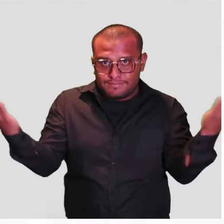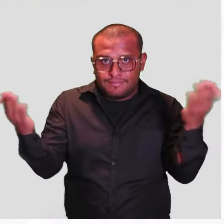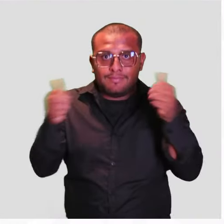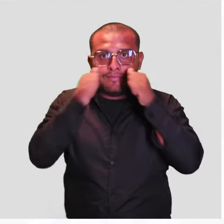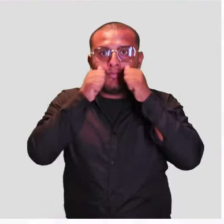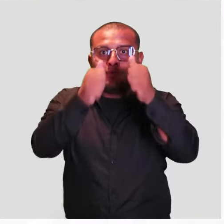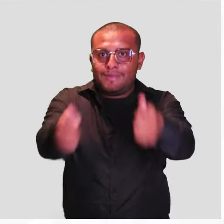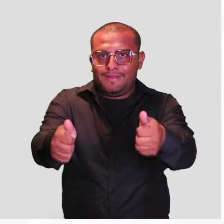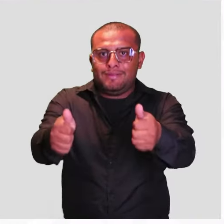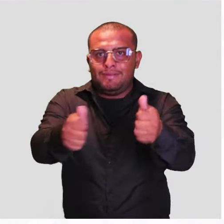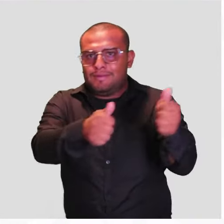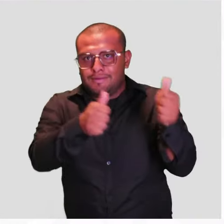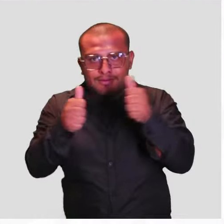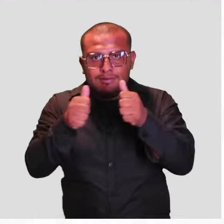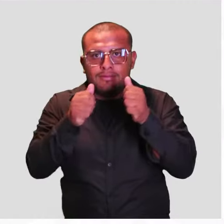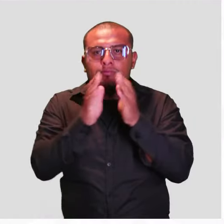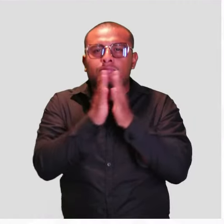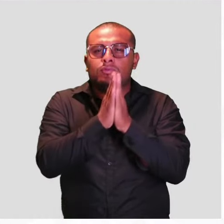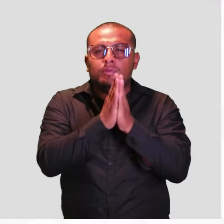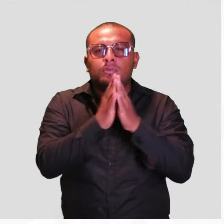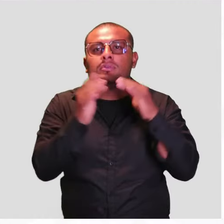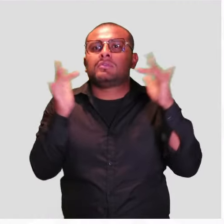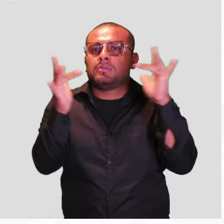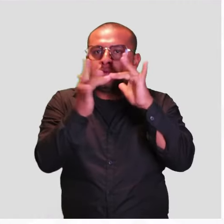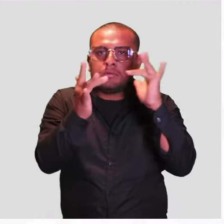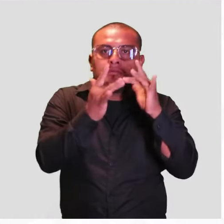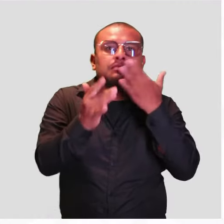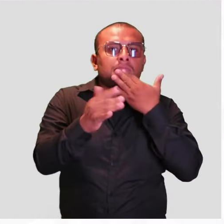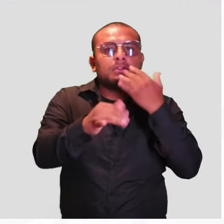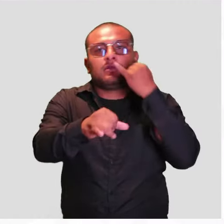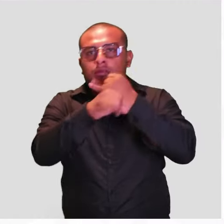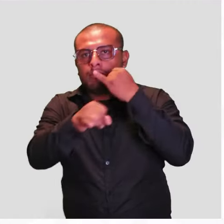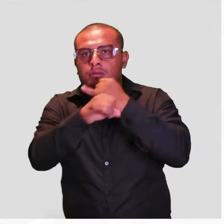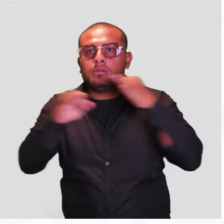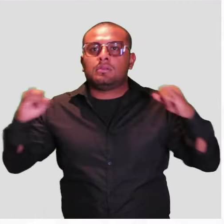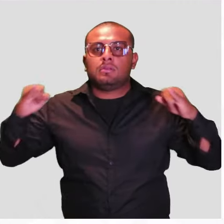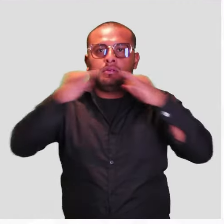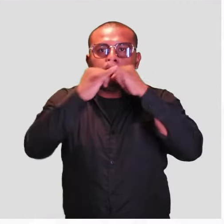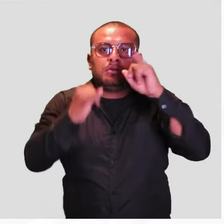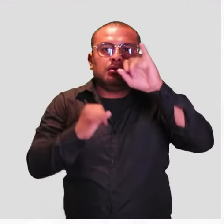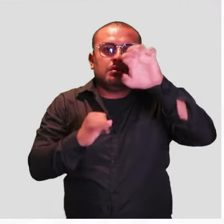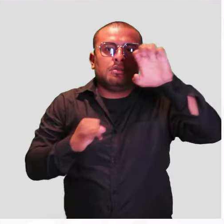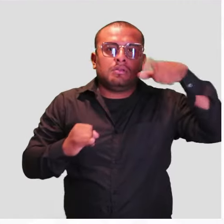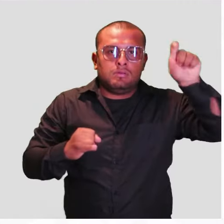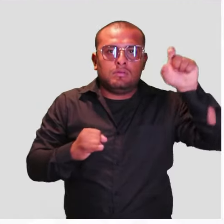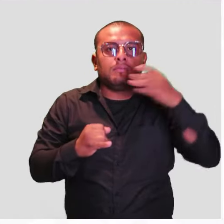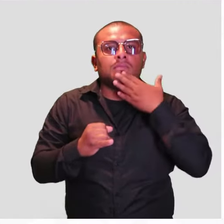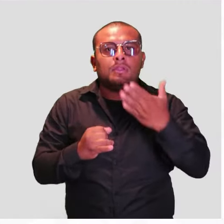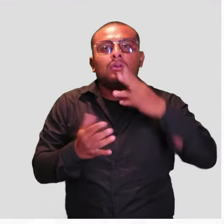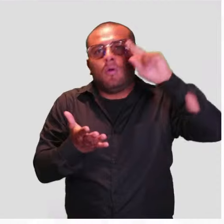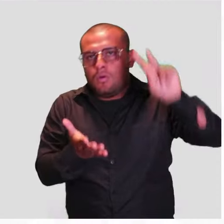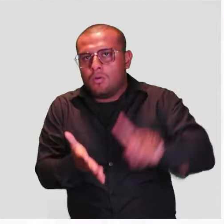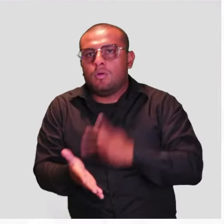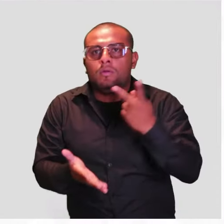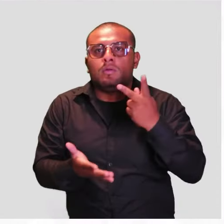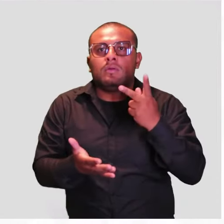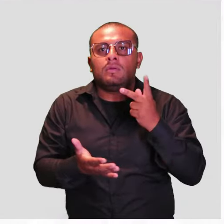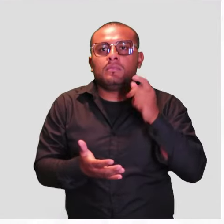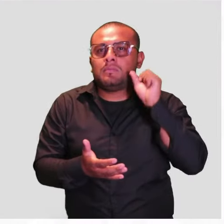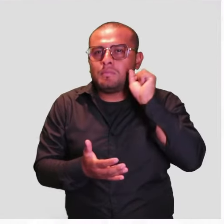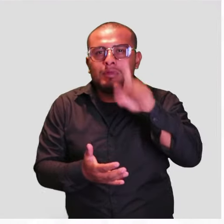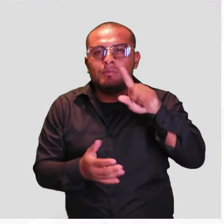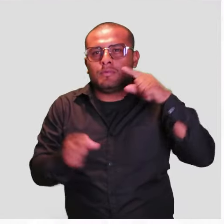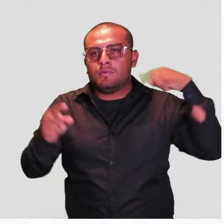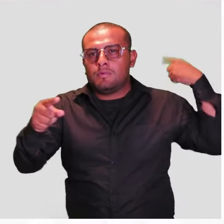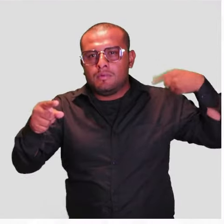esta transmisión a través de las redes sociales del Instituto Electoral del Estado de Querétaro. Y vamos a retomar justamente la